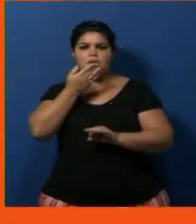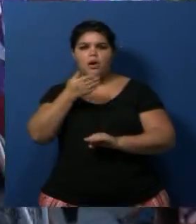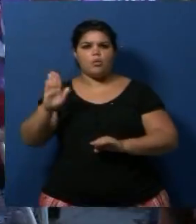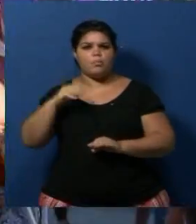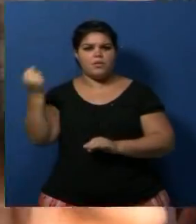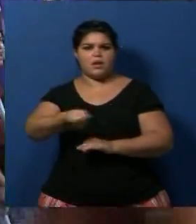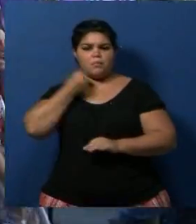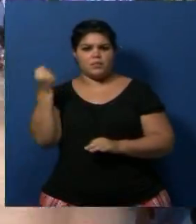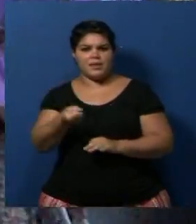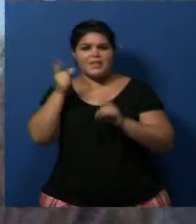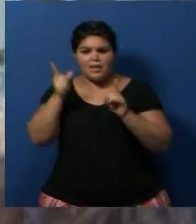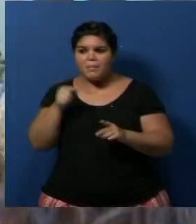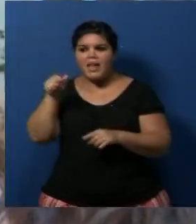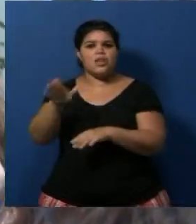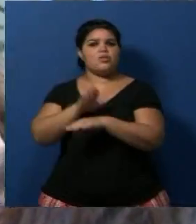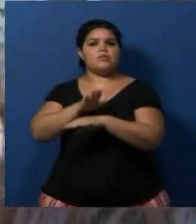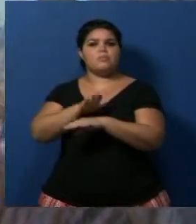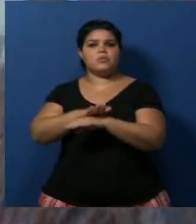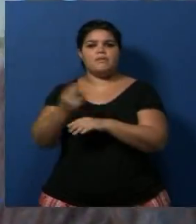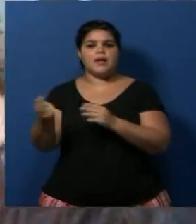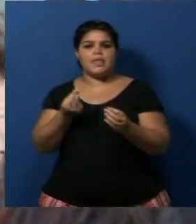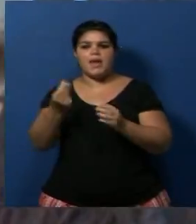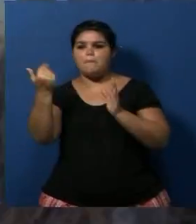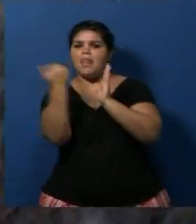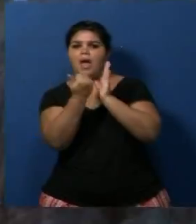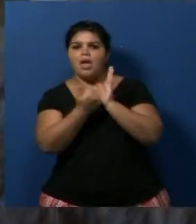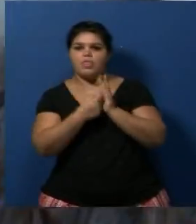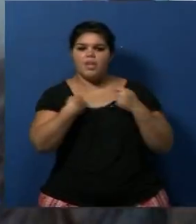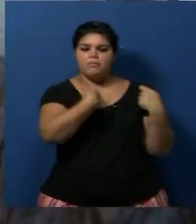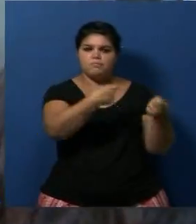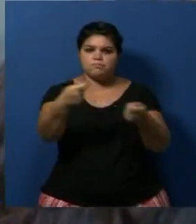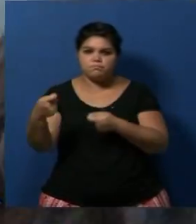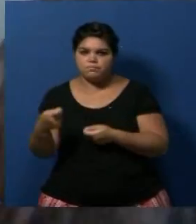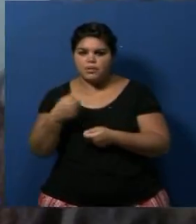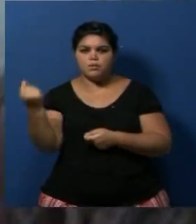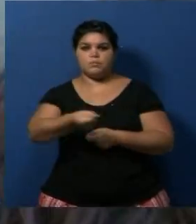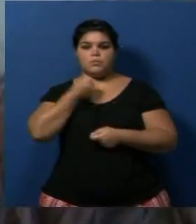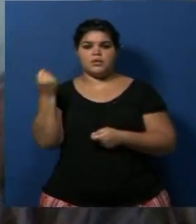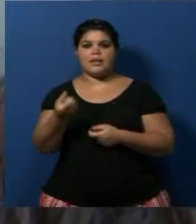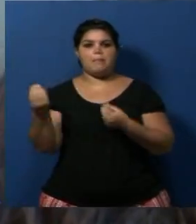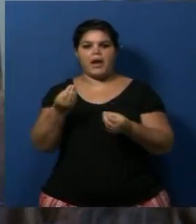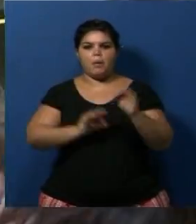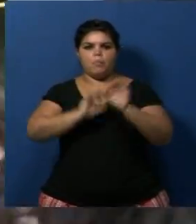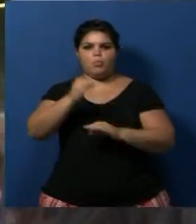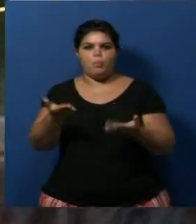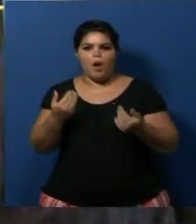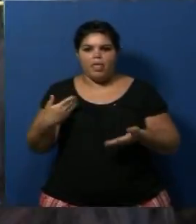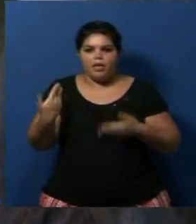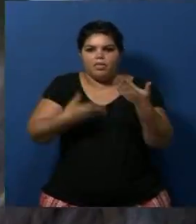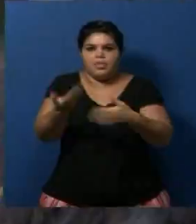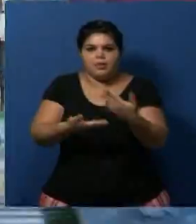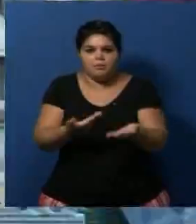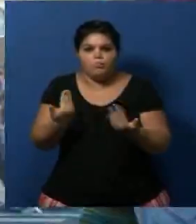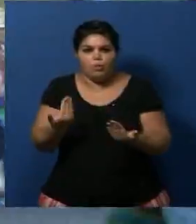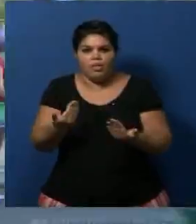de destinar los fondos para que esas políticas puedan ser llevadas a cabo. Pero si analizamos estrictamente